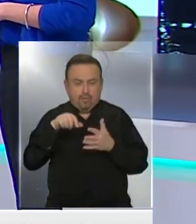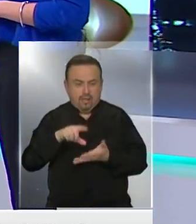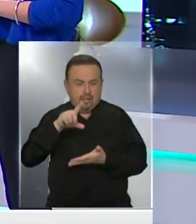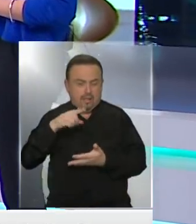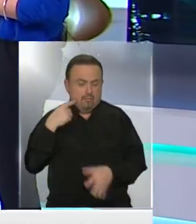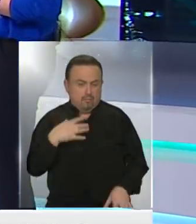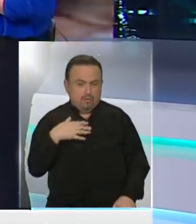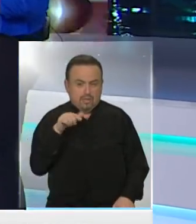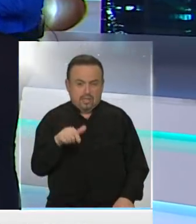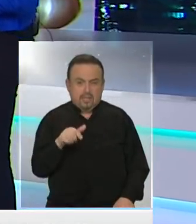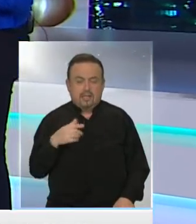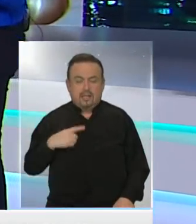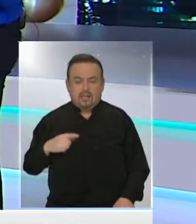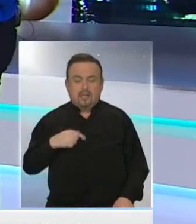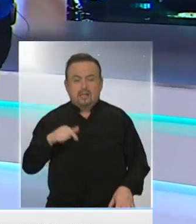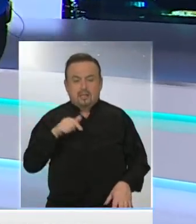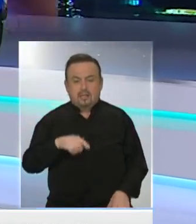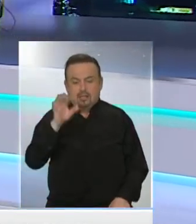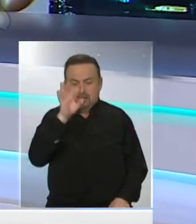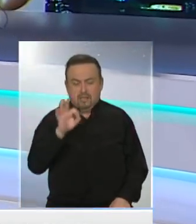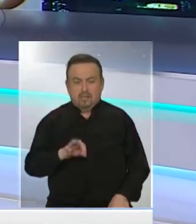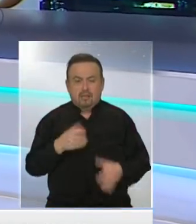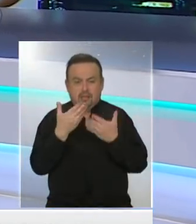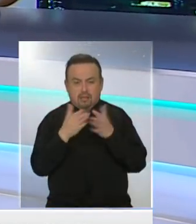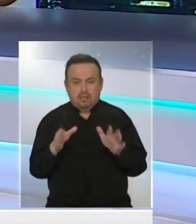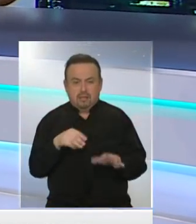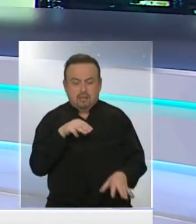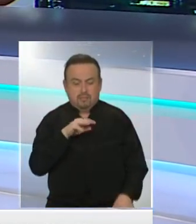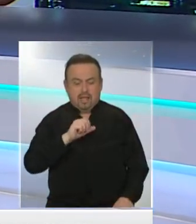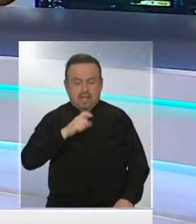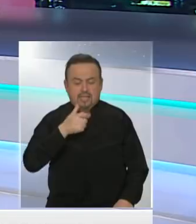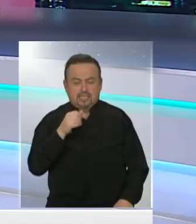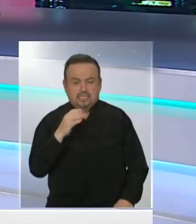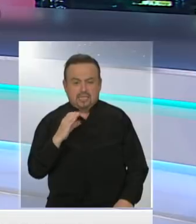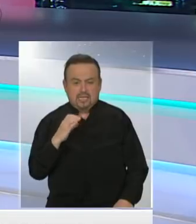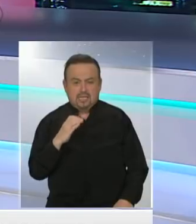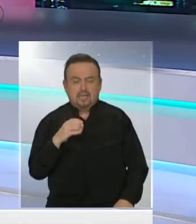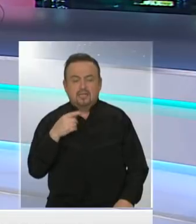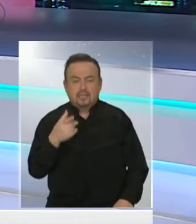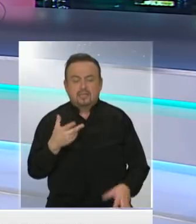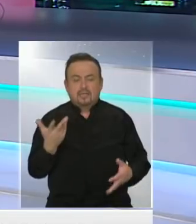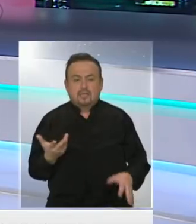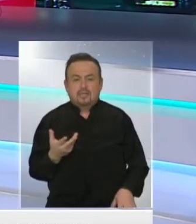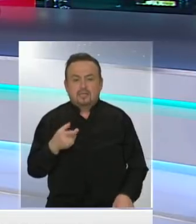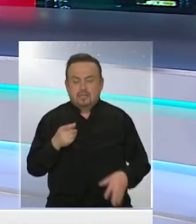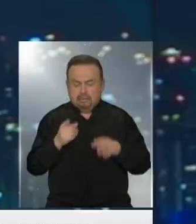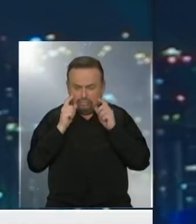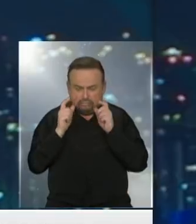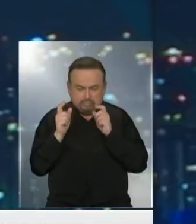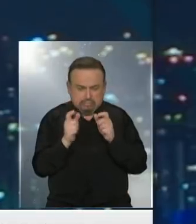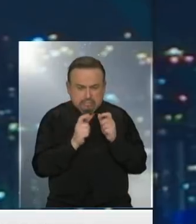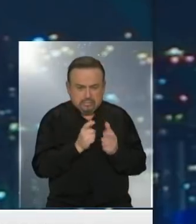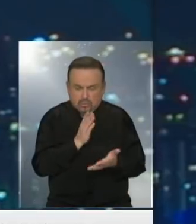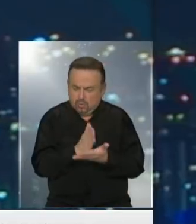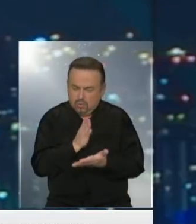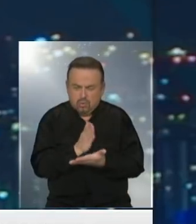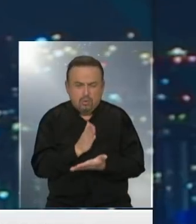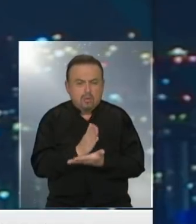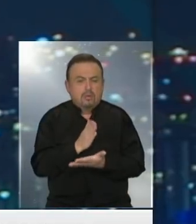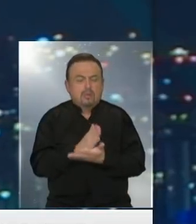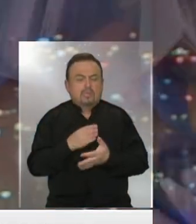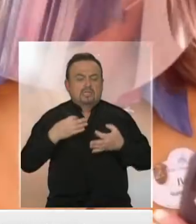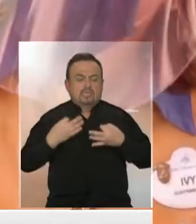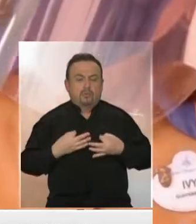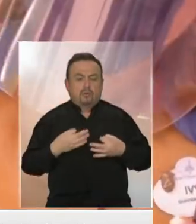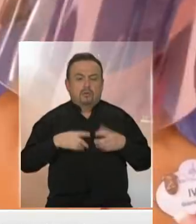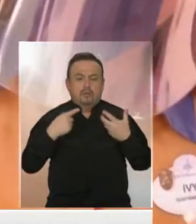Unidos, Natacha. Sí, se abrió este sábado el Magic Kingdom y Animal Kingdom. Y obviamente bajo estrictas, muy, muy estrictas de